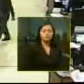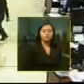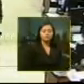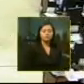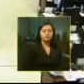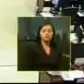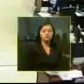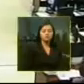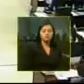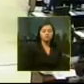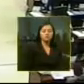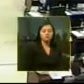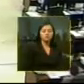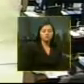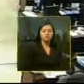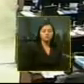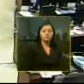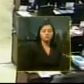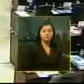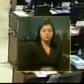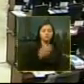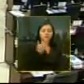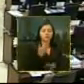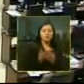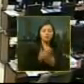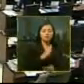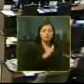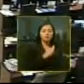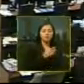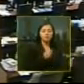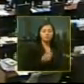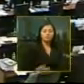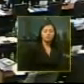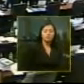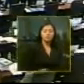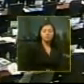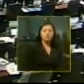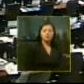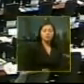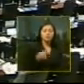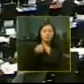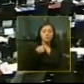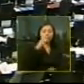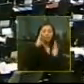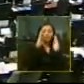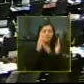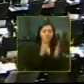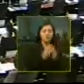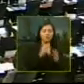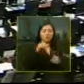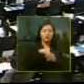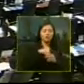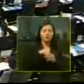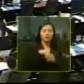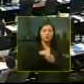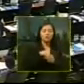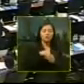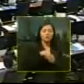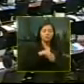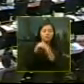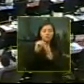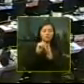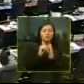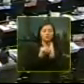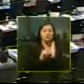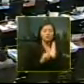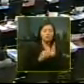Bueno, gracias, señor presidente. Mi enfoque va a ser dentro del